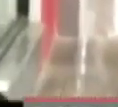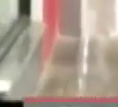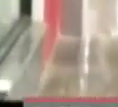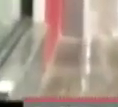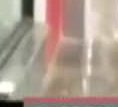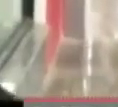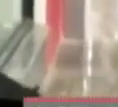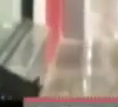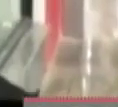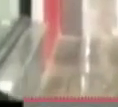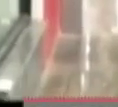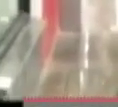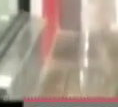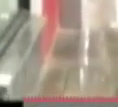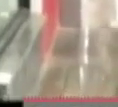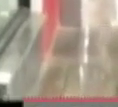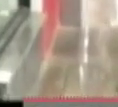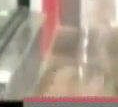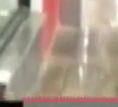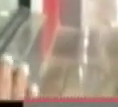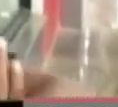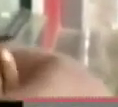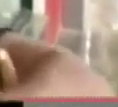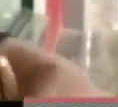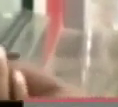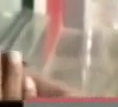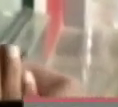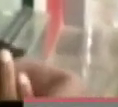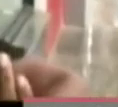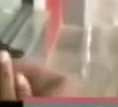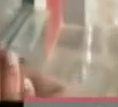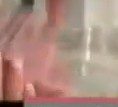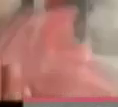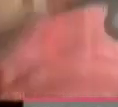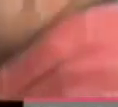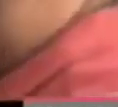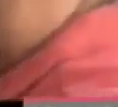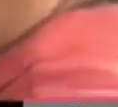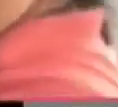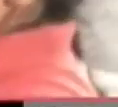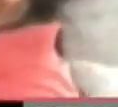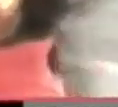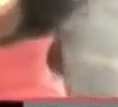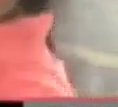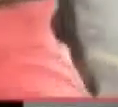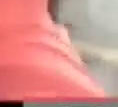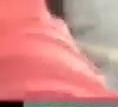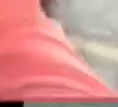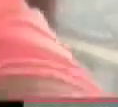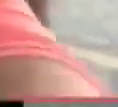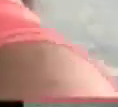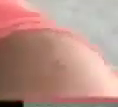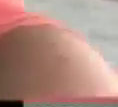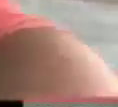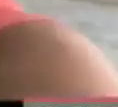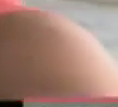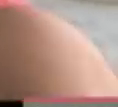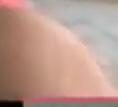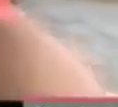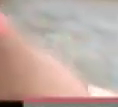que cuidar nuestro patrimonio. Uh-huh. ¿Verdad, mijo? Bonito, entre ahorita y bien bonito. Me